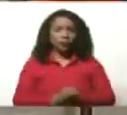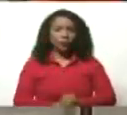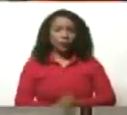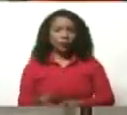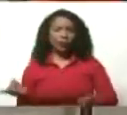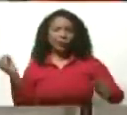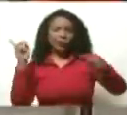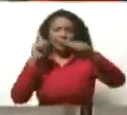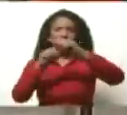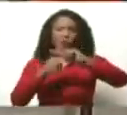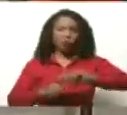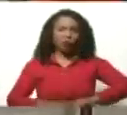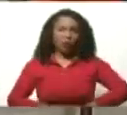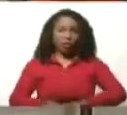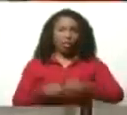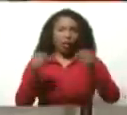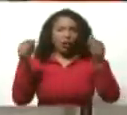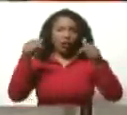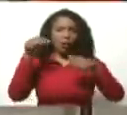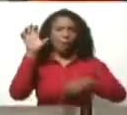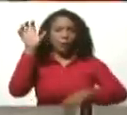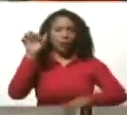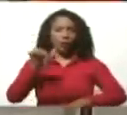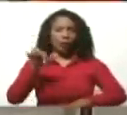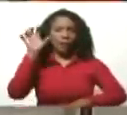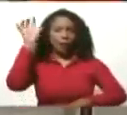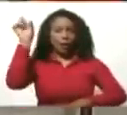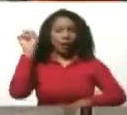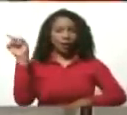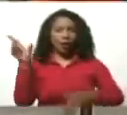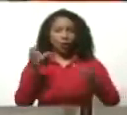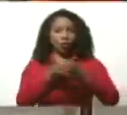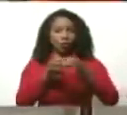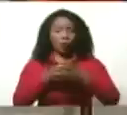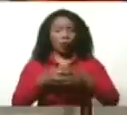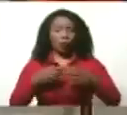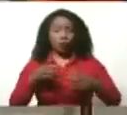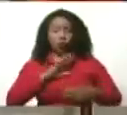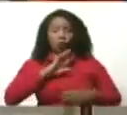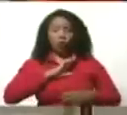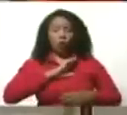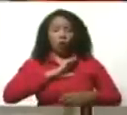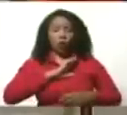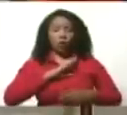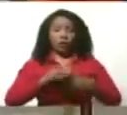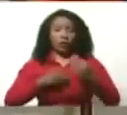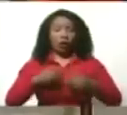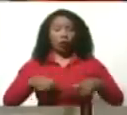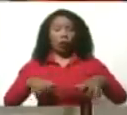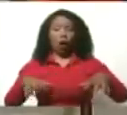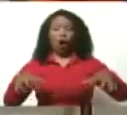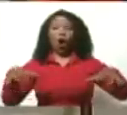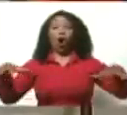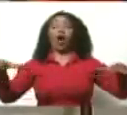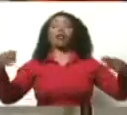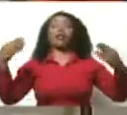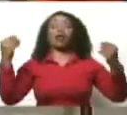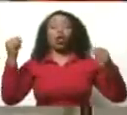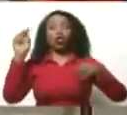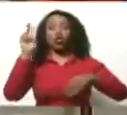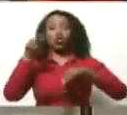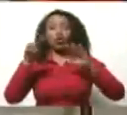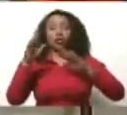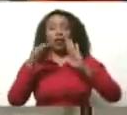suman un daño patrimonial al país para que este grupo se enriqueciese, como lo hizo, en un aproximado de